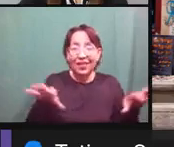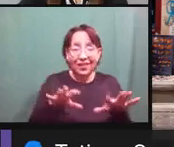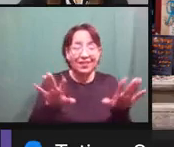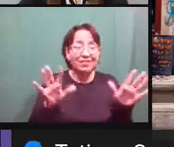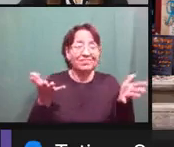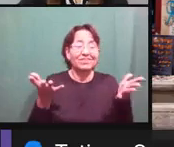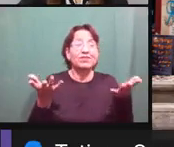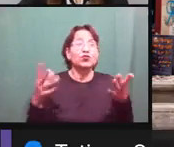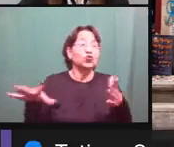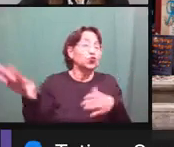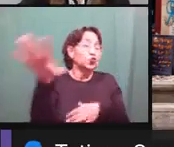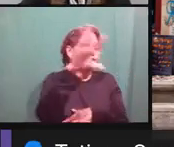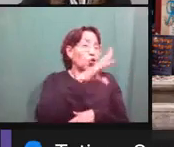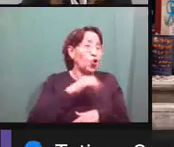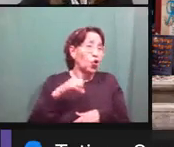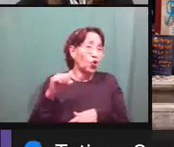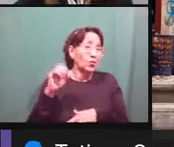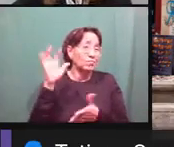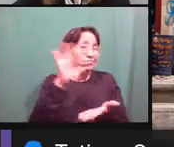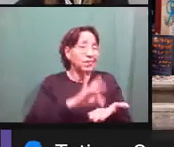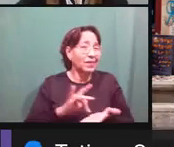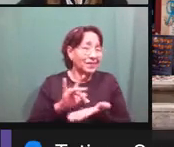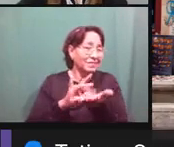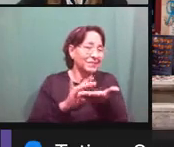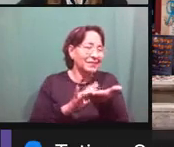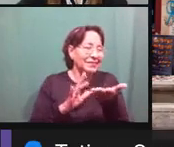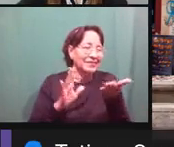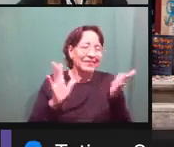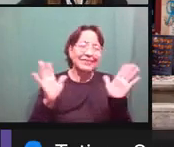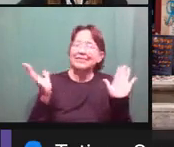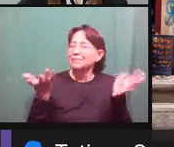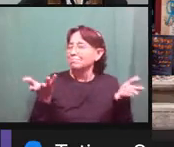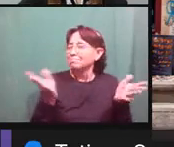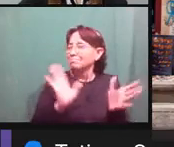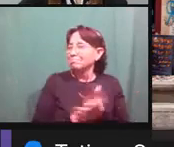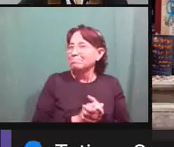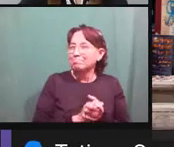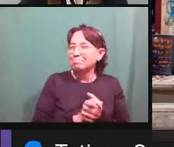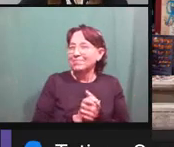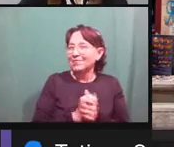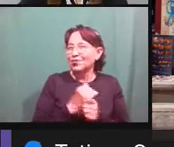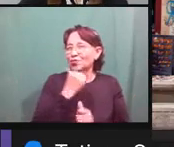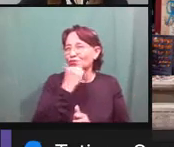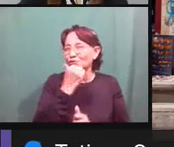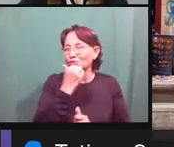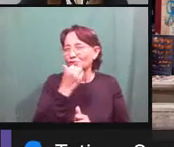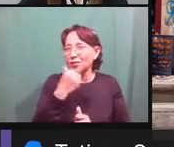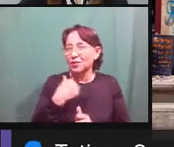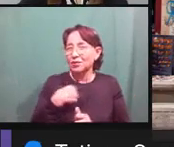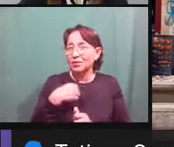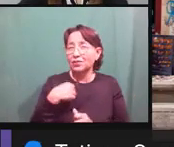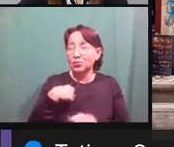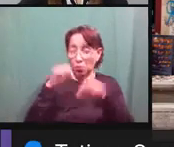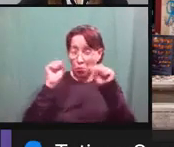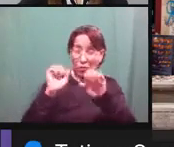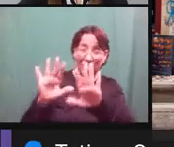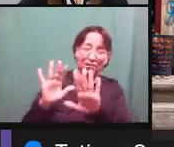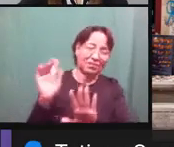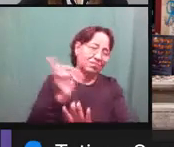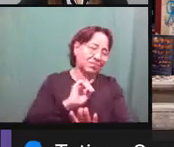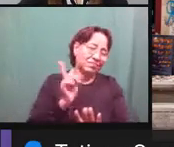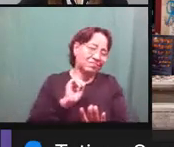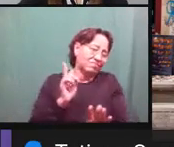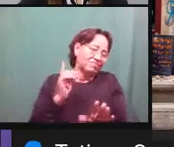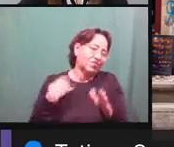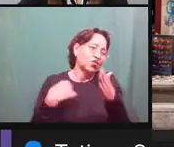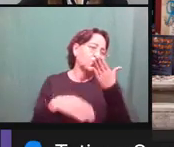donde cabemos todos. Entonces creo que de pronto no se puede evitar, pero lo que sí se puede hacer es como continuar estos